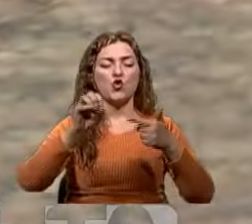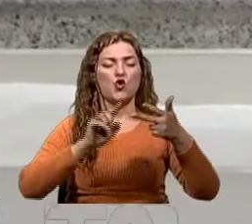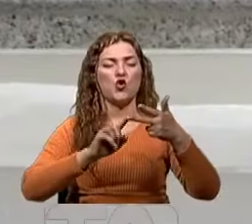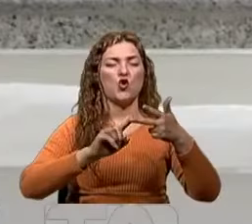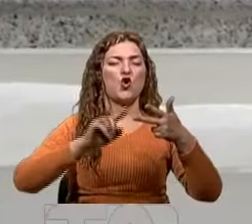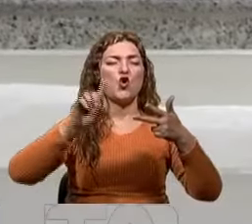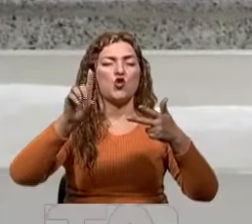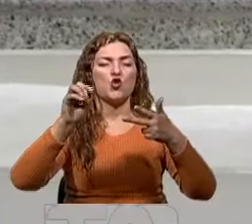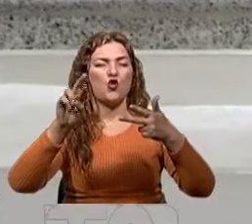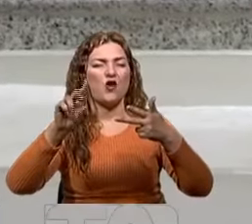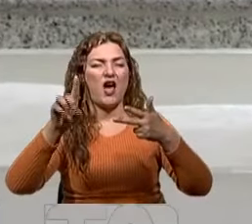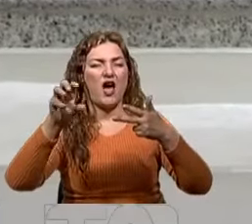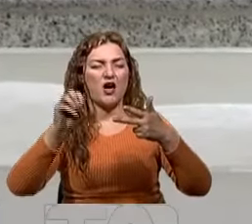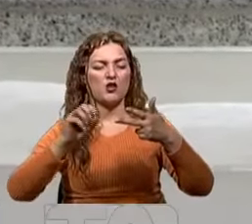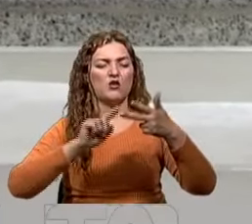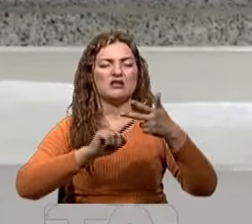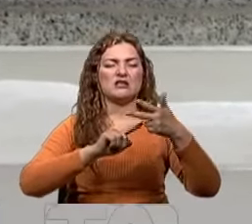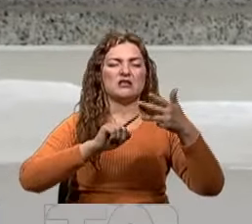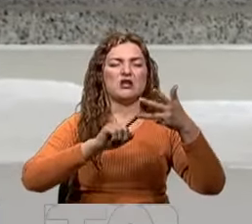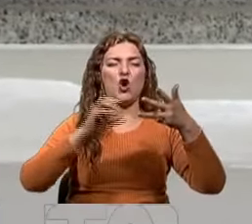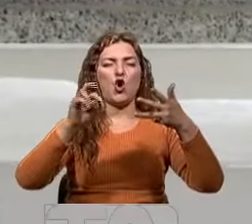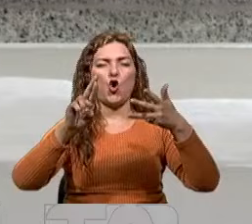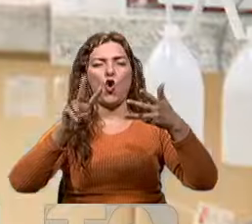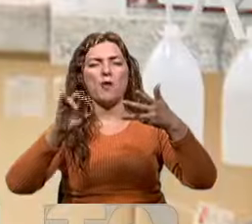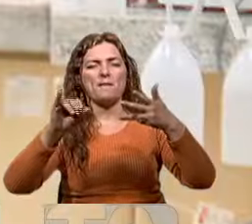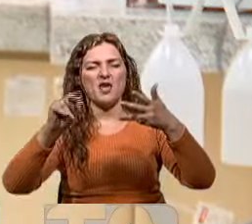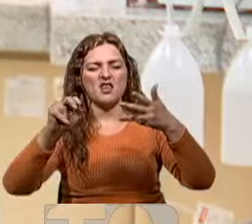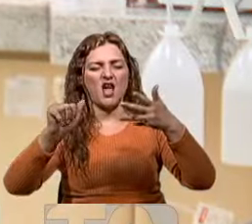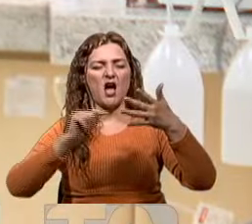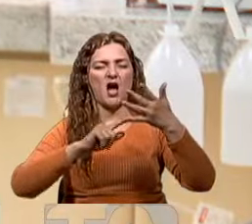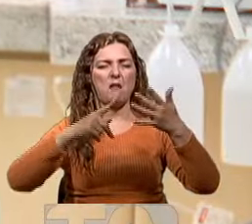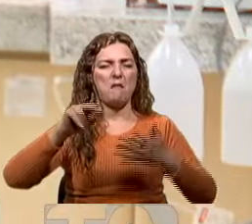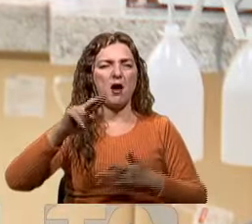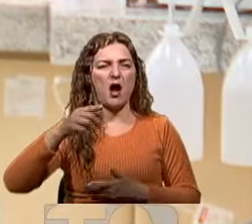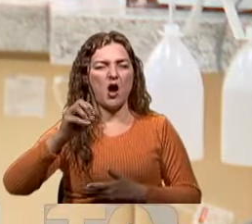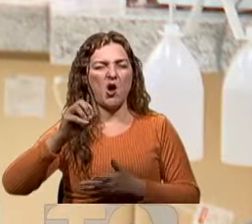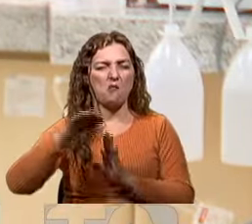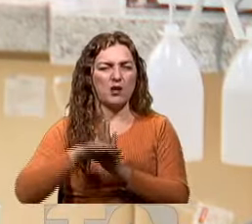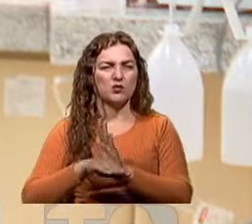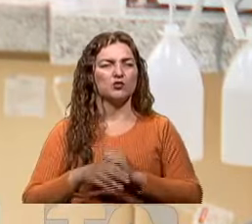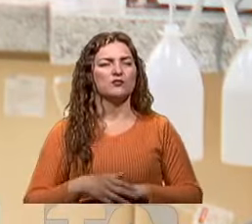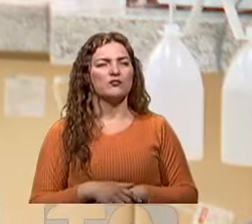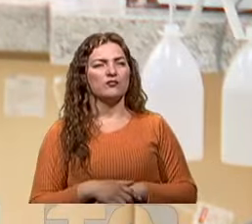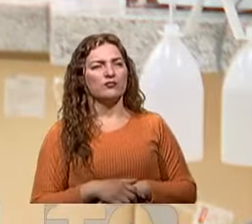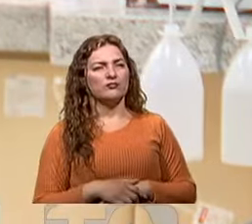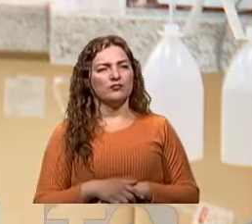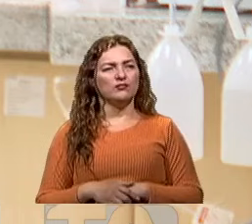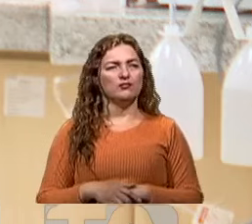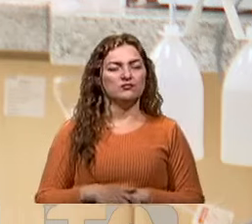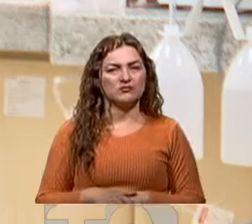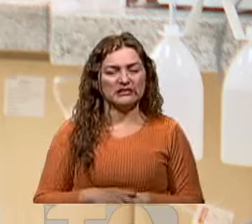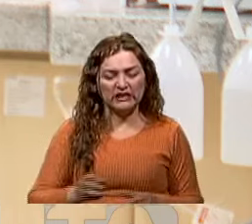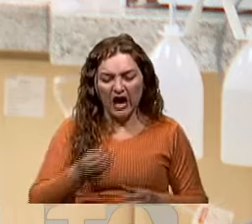medio, mientras que la corvina y el pargo niveles más bajos de mercurio. Es un potente neurotóxico, entonces cuando se